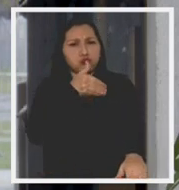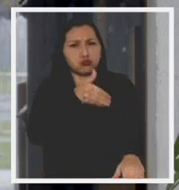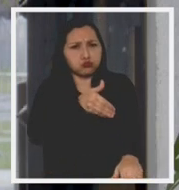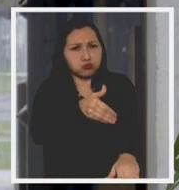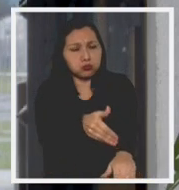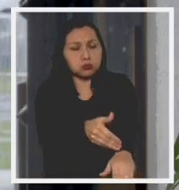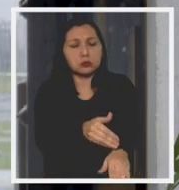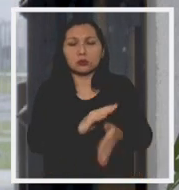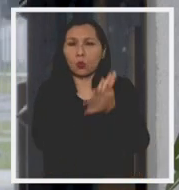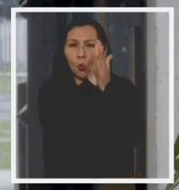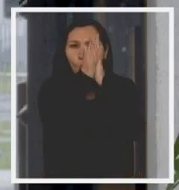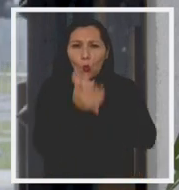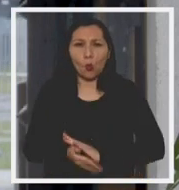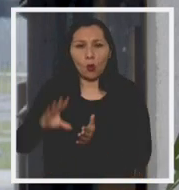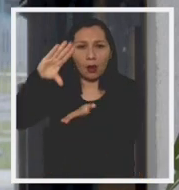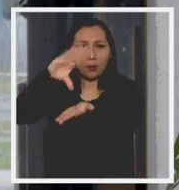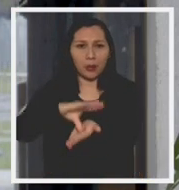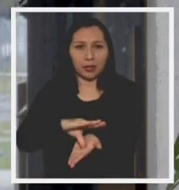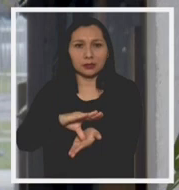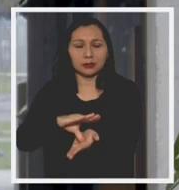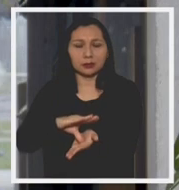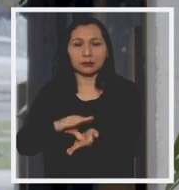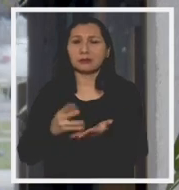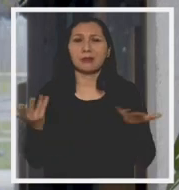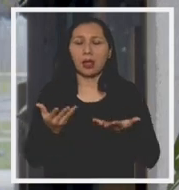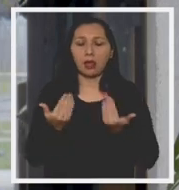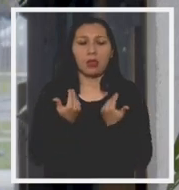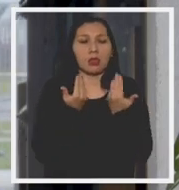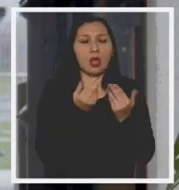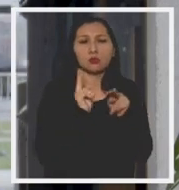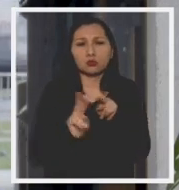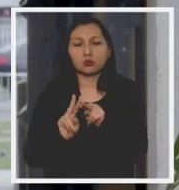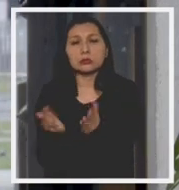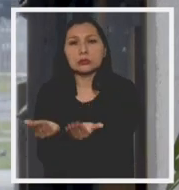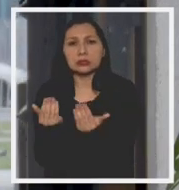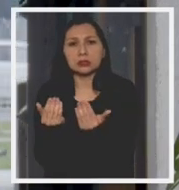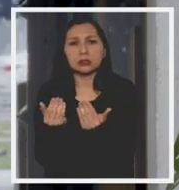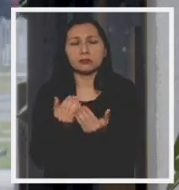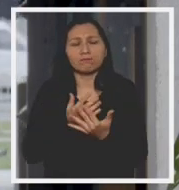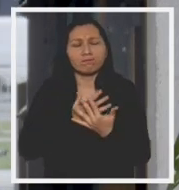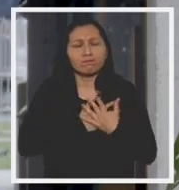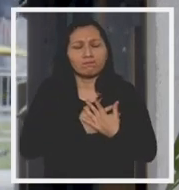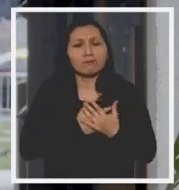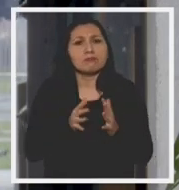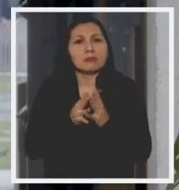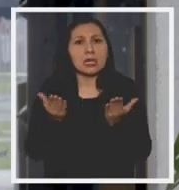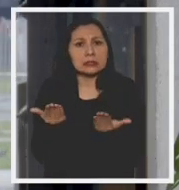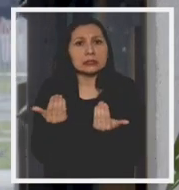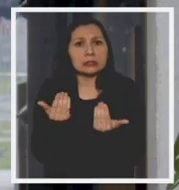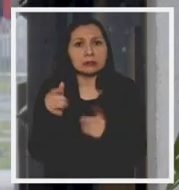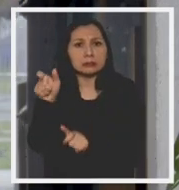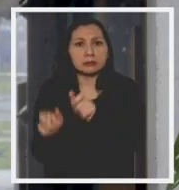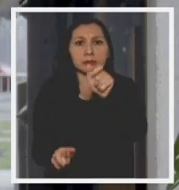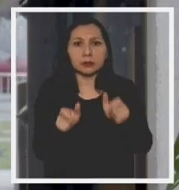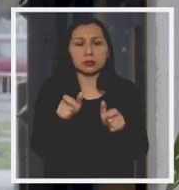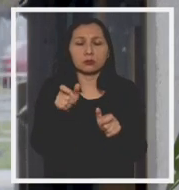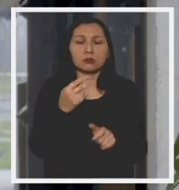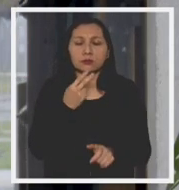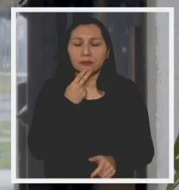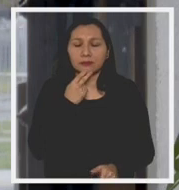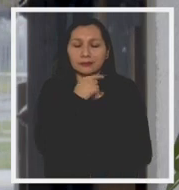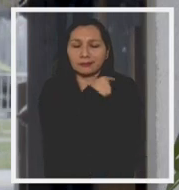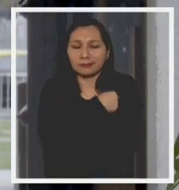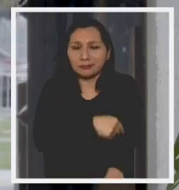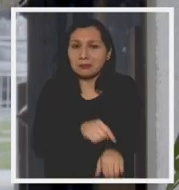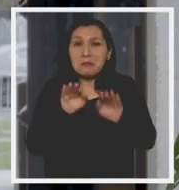en terreno en todo el país para solucionar las necesidades más sentidas de todos nuestros habitantes,